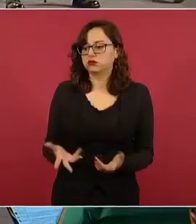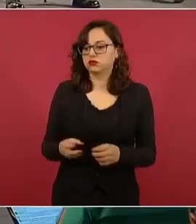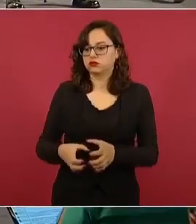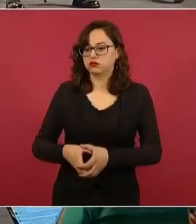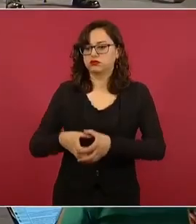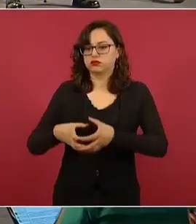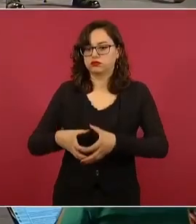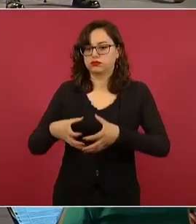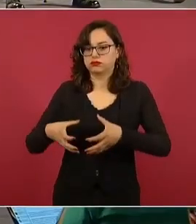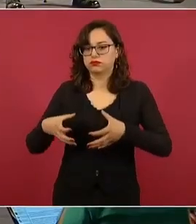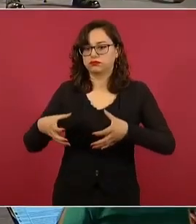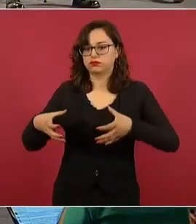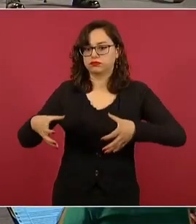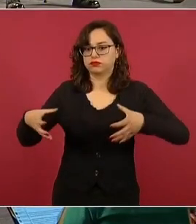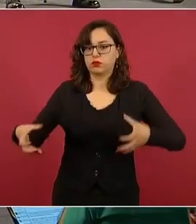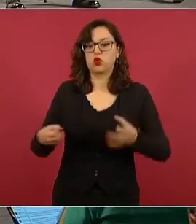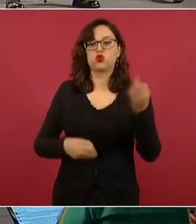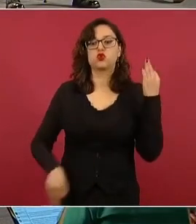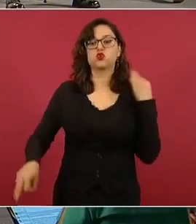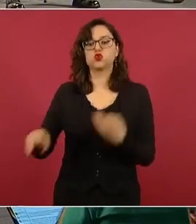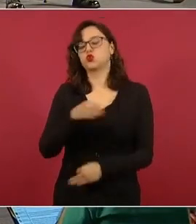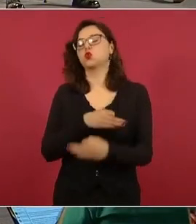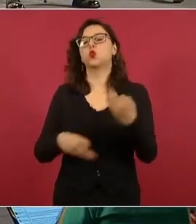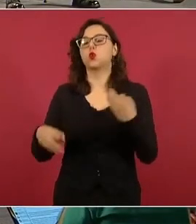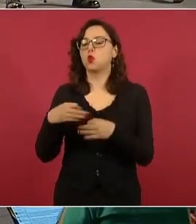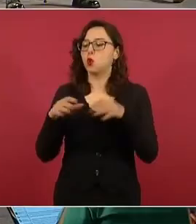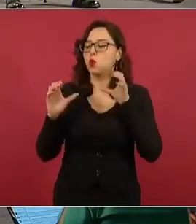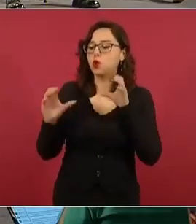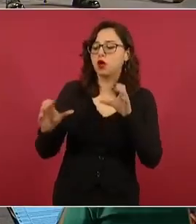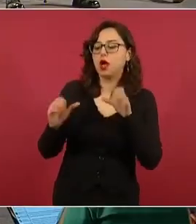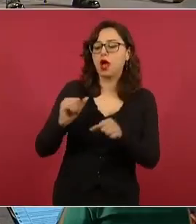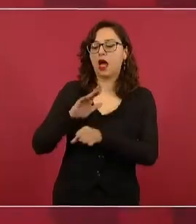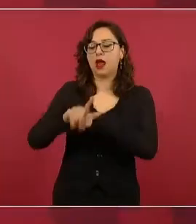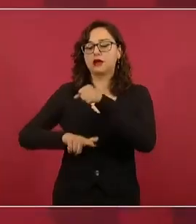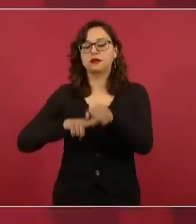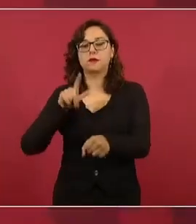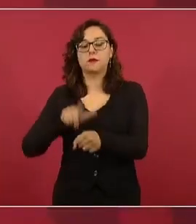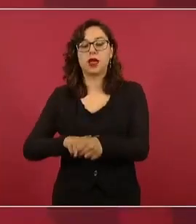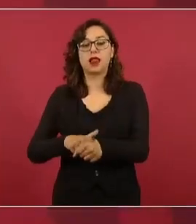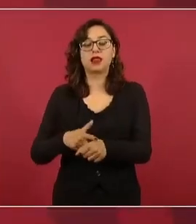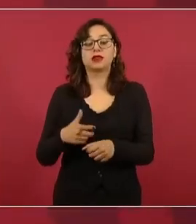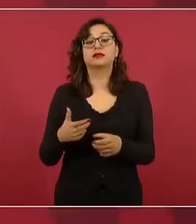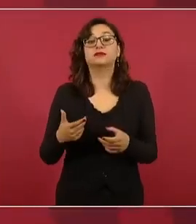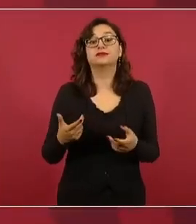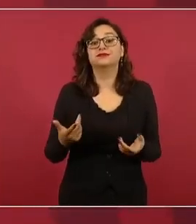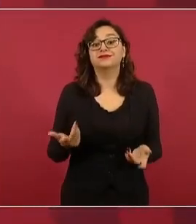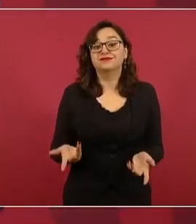todo un plan de sanidad animal. Pero lo cierto era de que